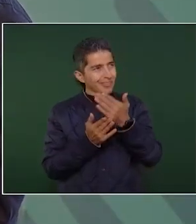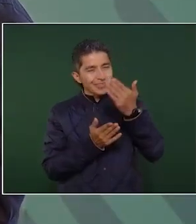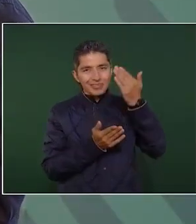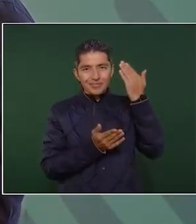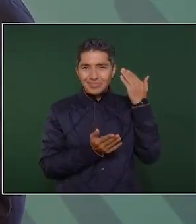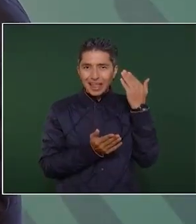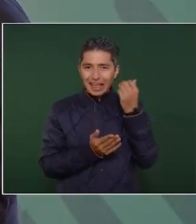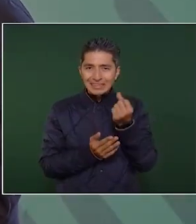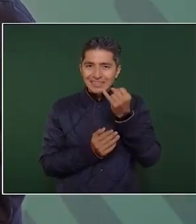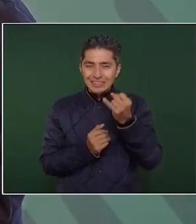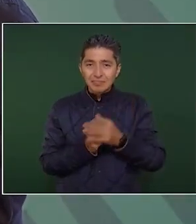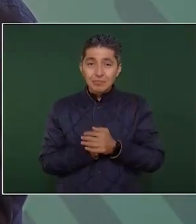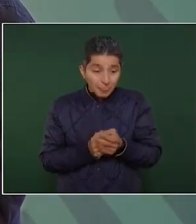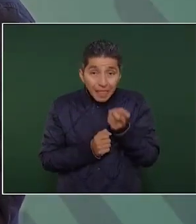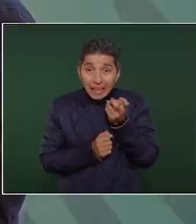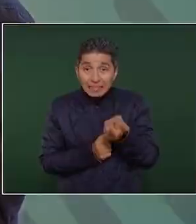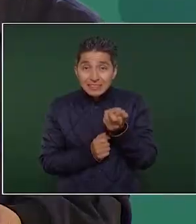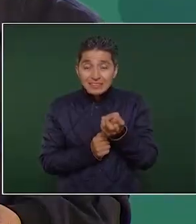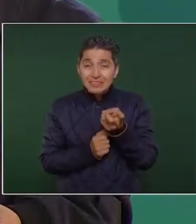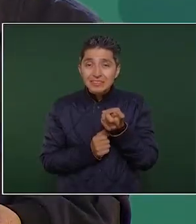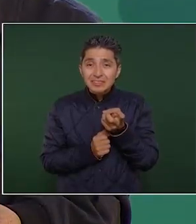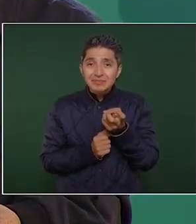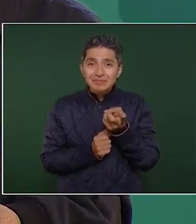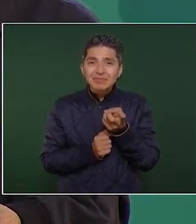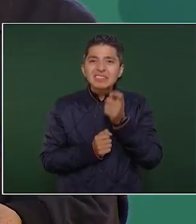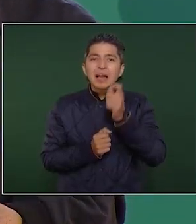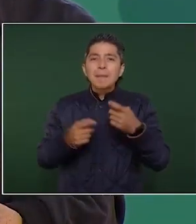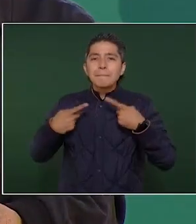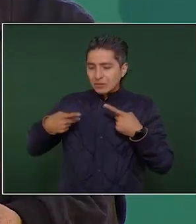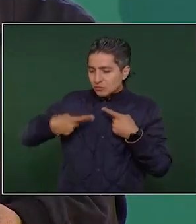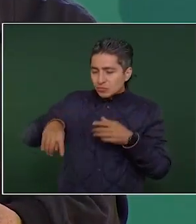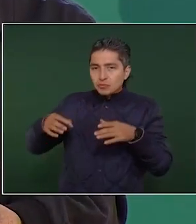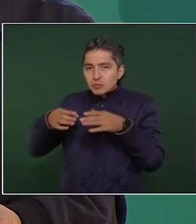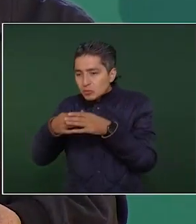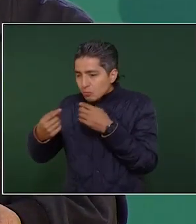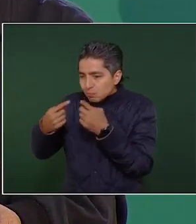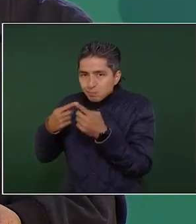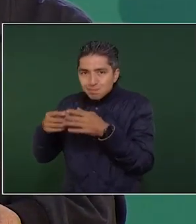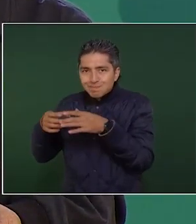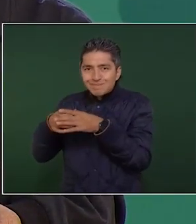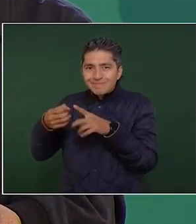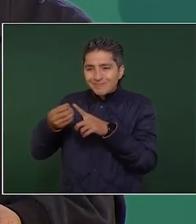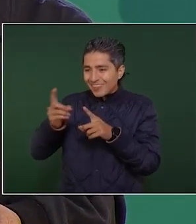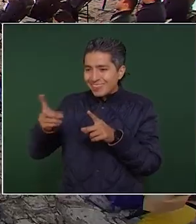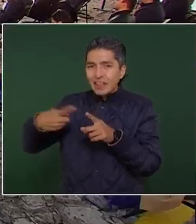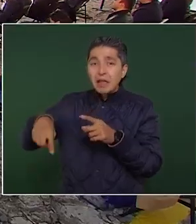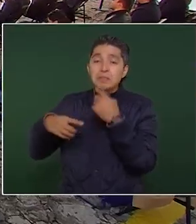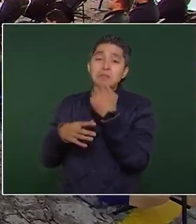Y a eso los conservadores le llamaban democracia.